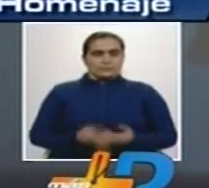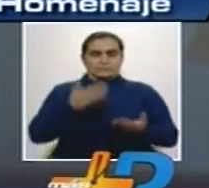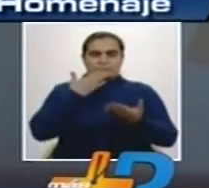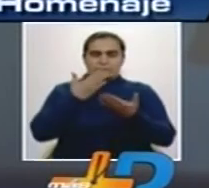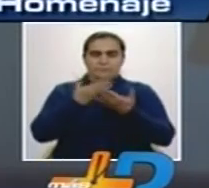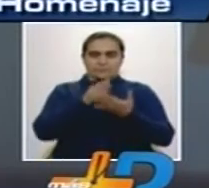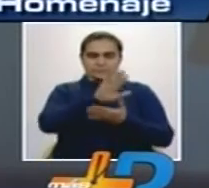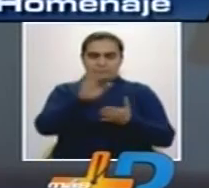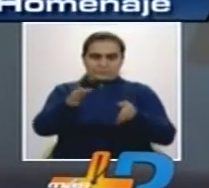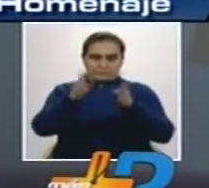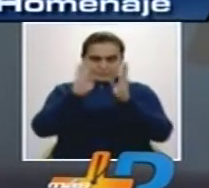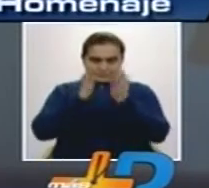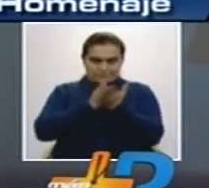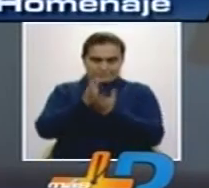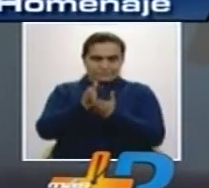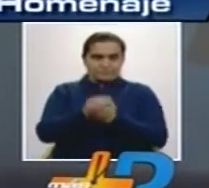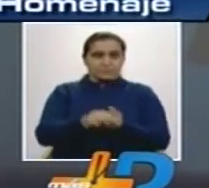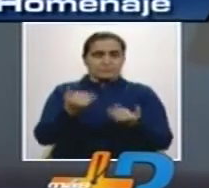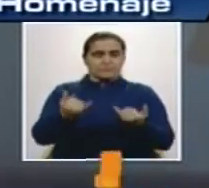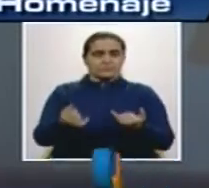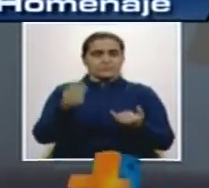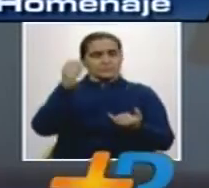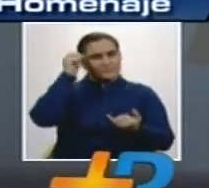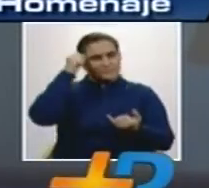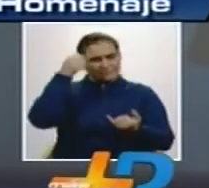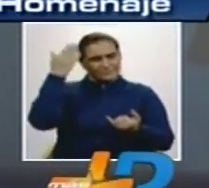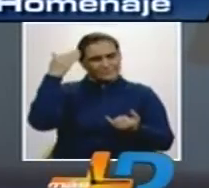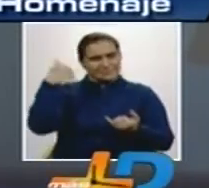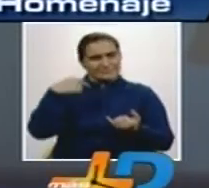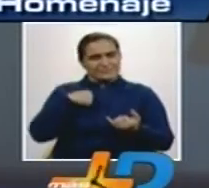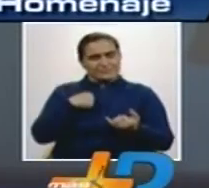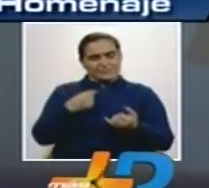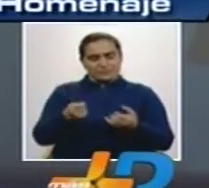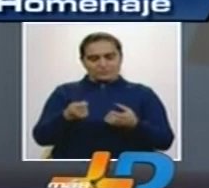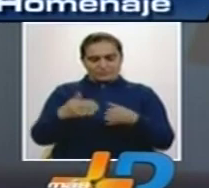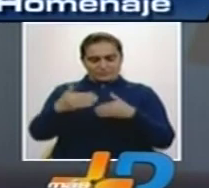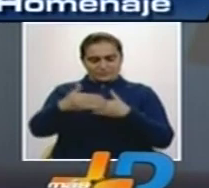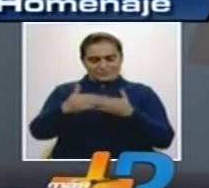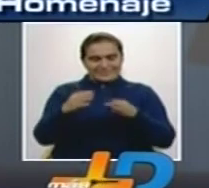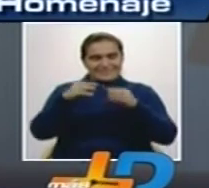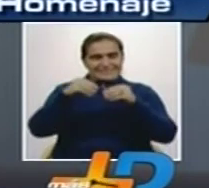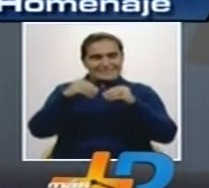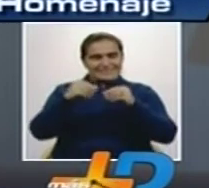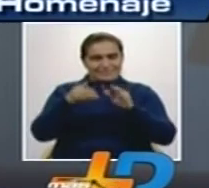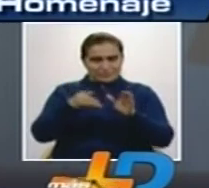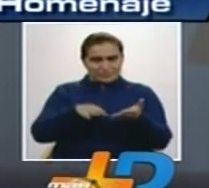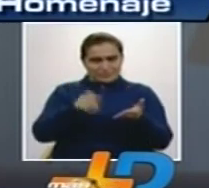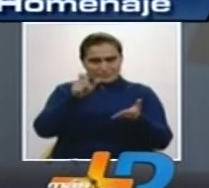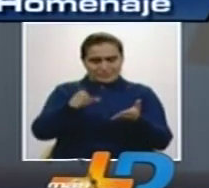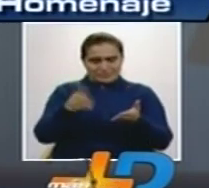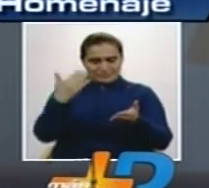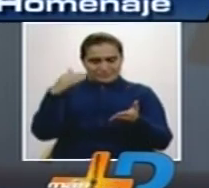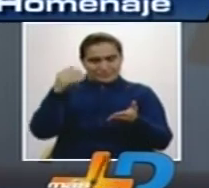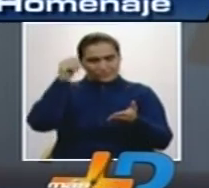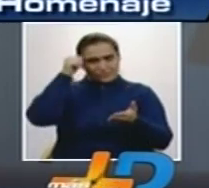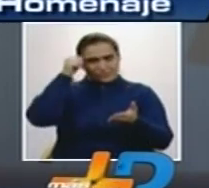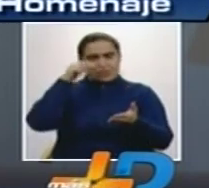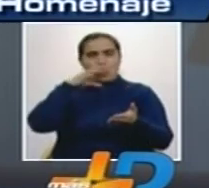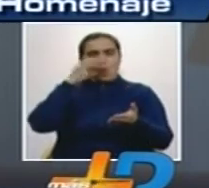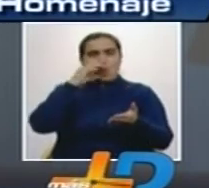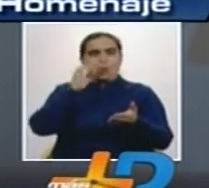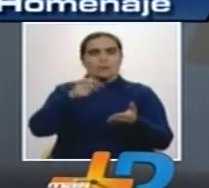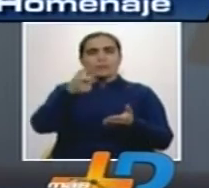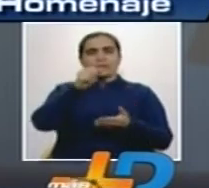Gracias por seguir con nosotros. En un emotivo acto fueron lanzadas al Pacífico las cenizas del gestor cultural y creador del Festival Petronio Álvarez,